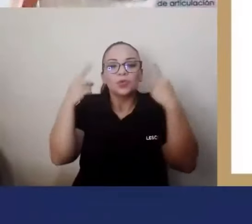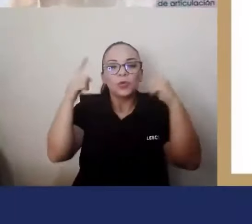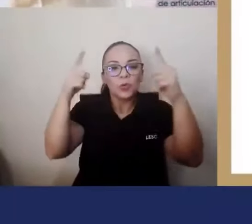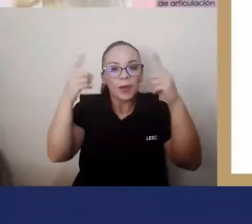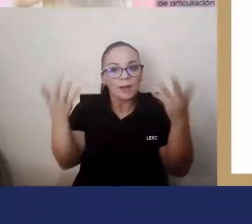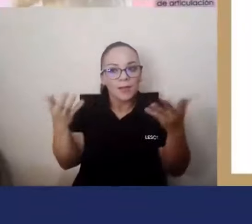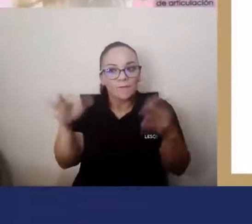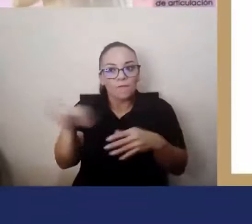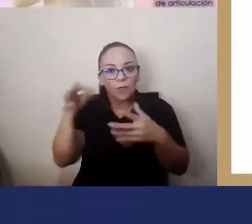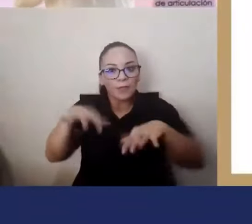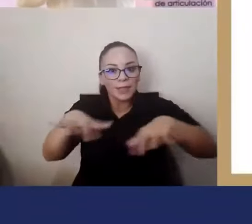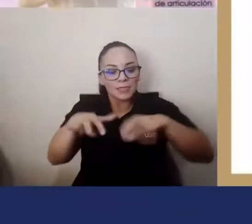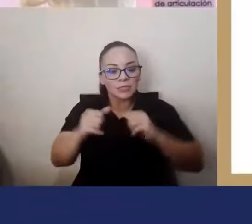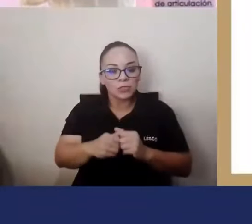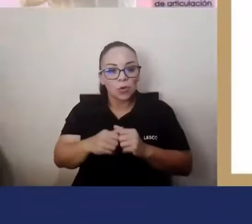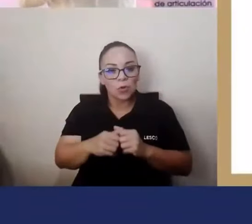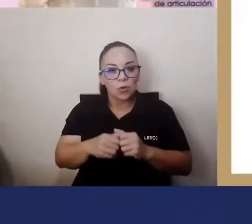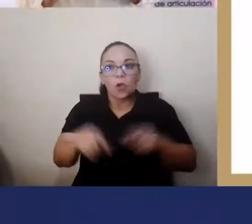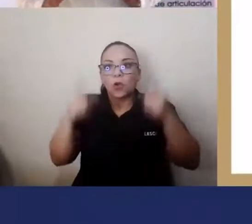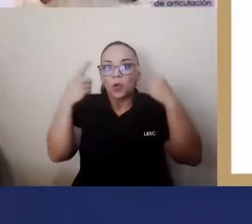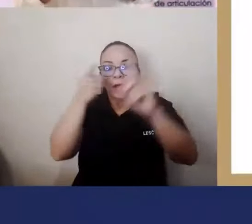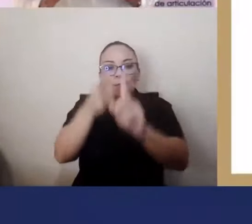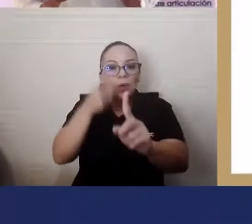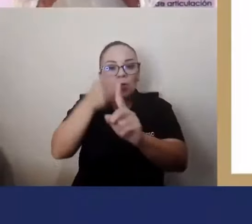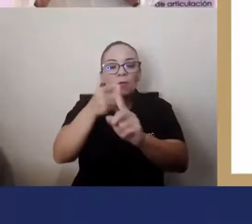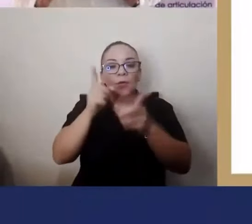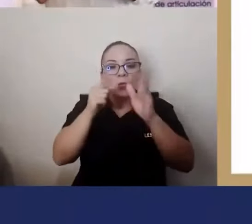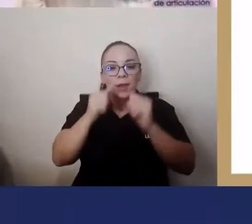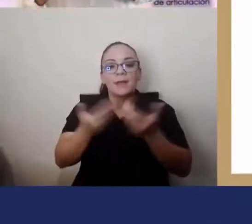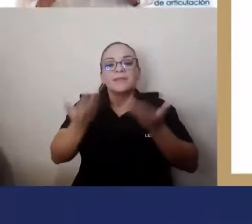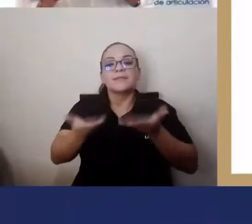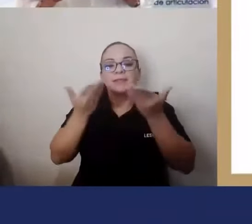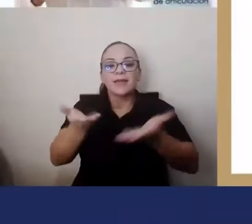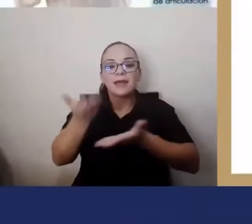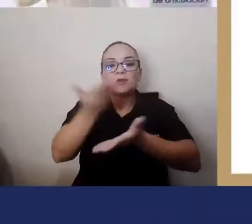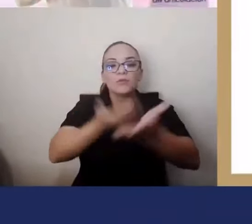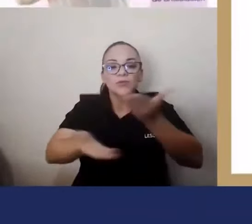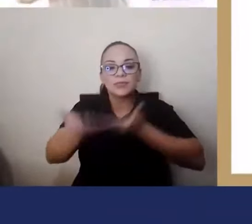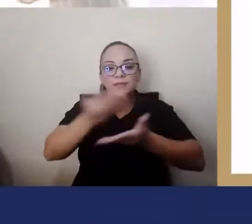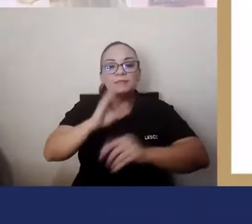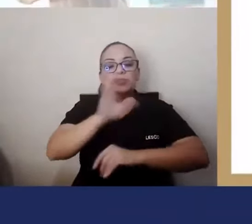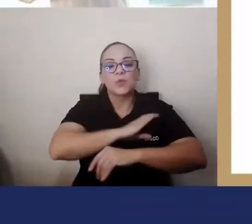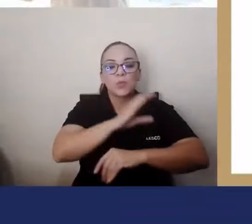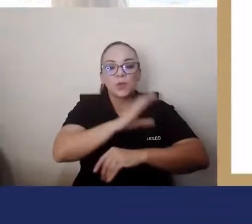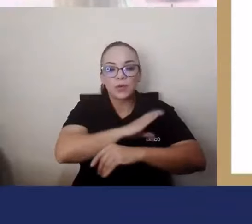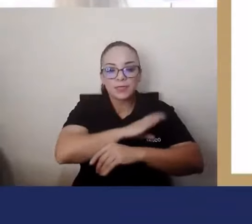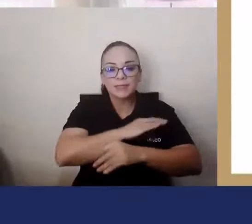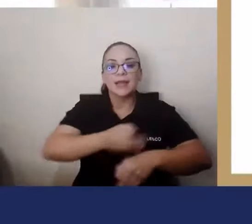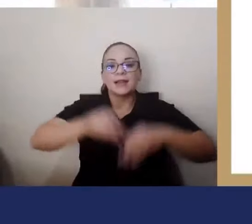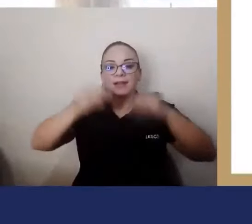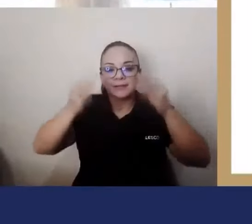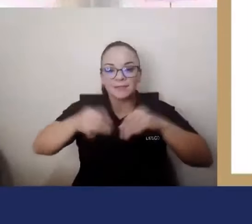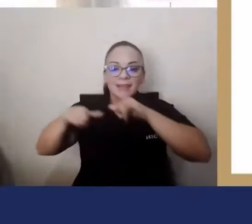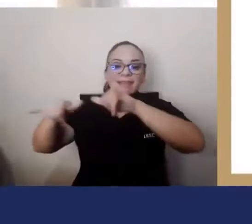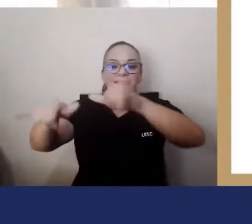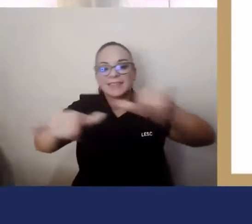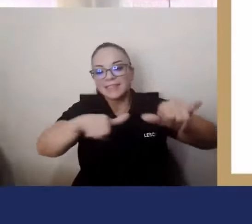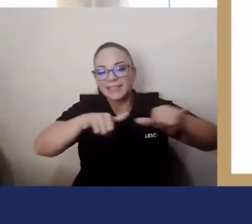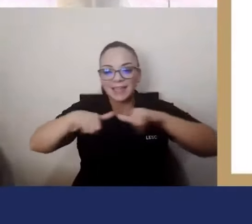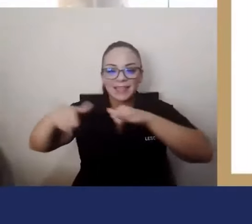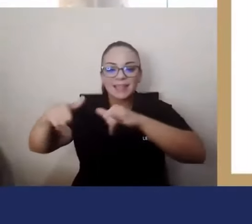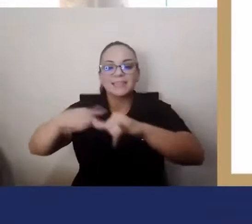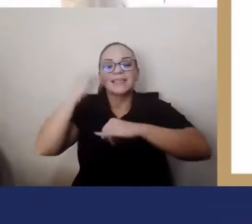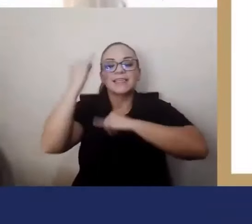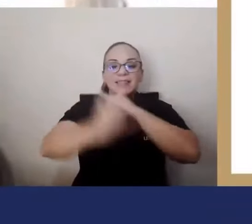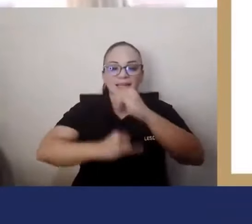objetivo, que es que brindemos un servicio policial con estándares